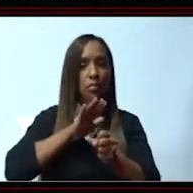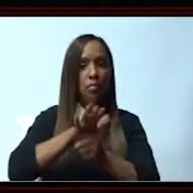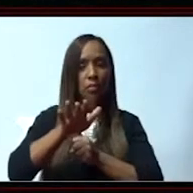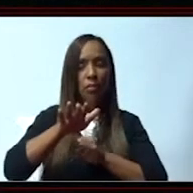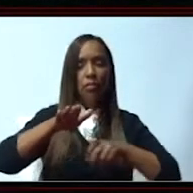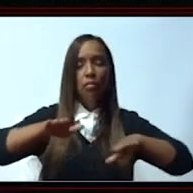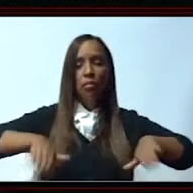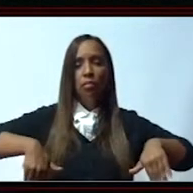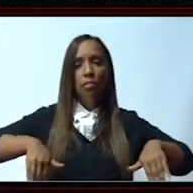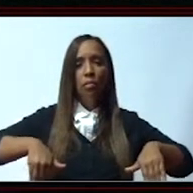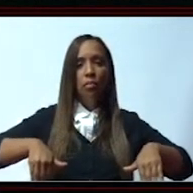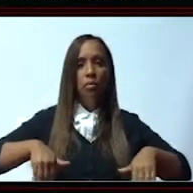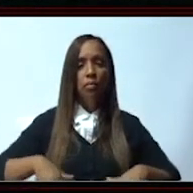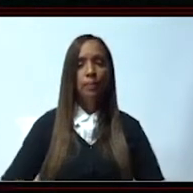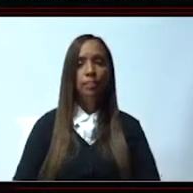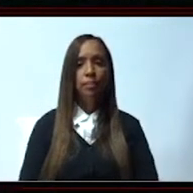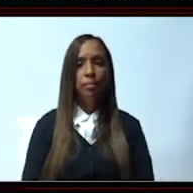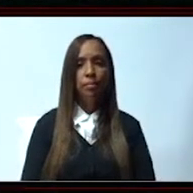Ya sé.